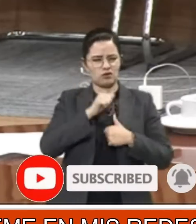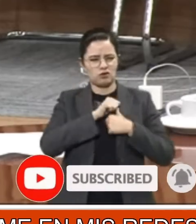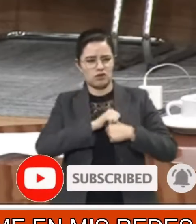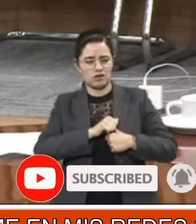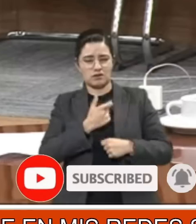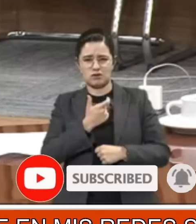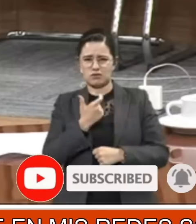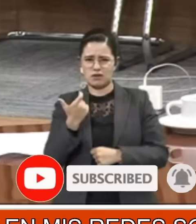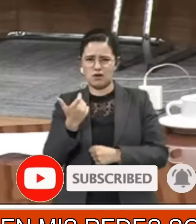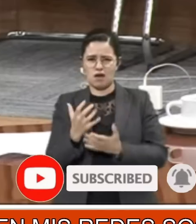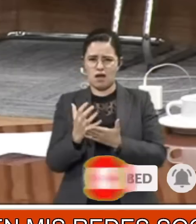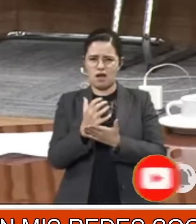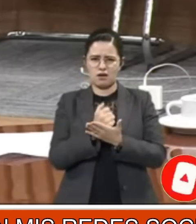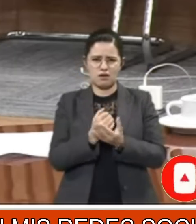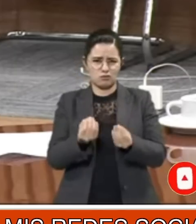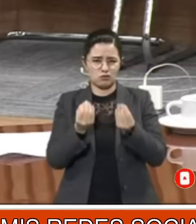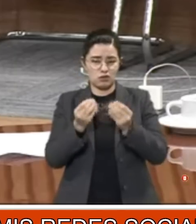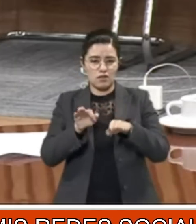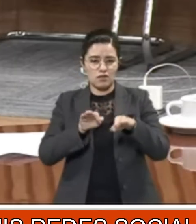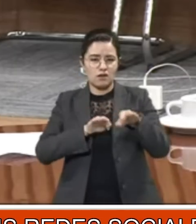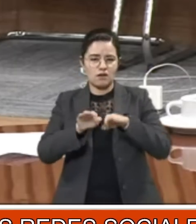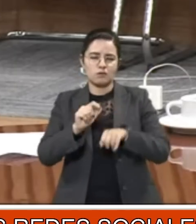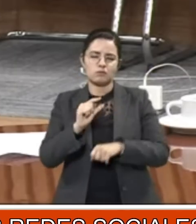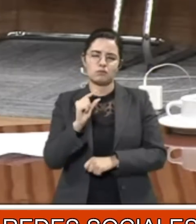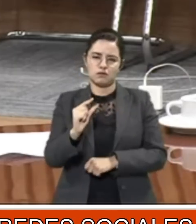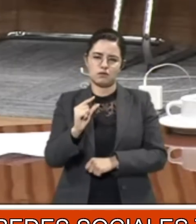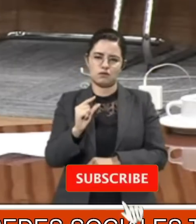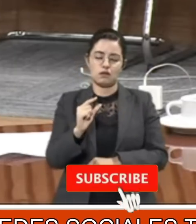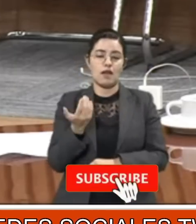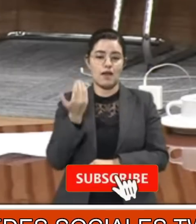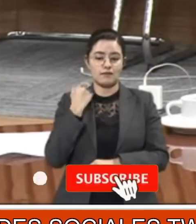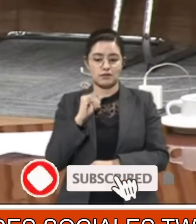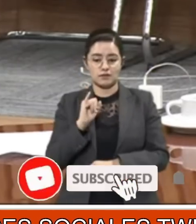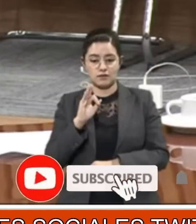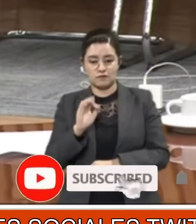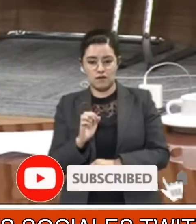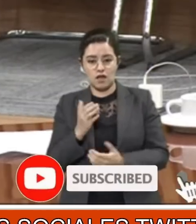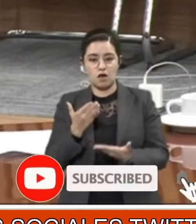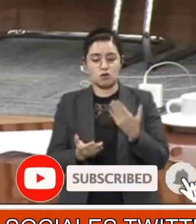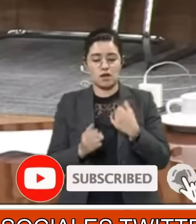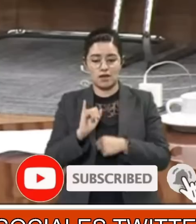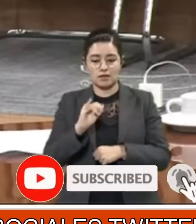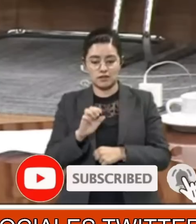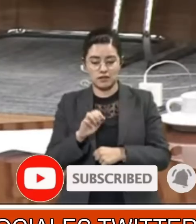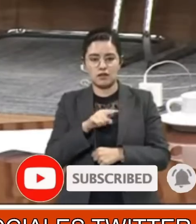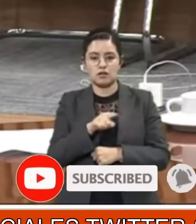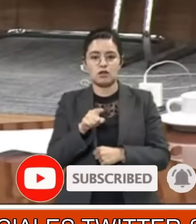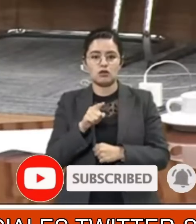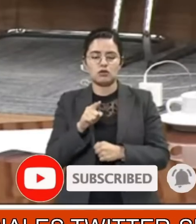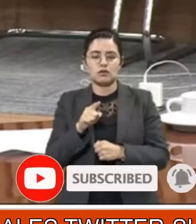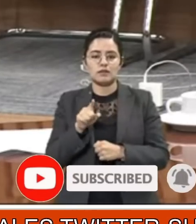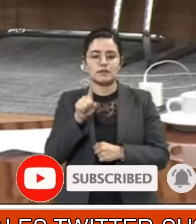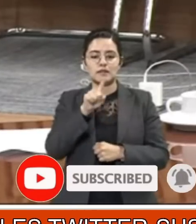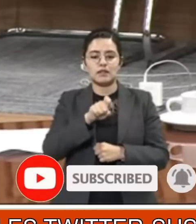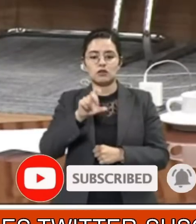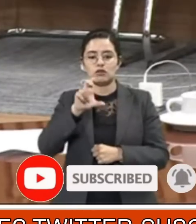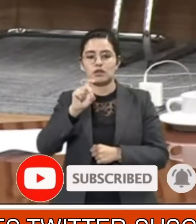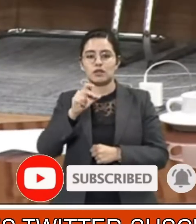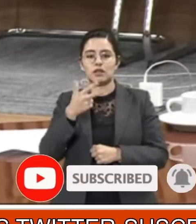a la gente del pueblo, es que por acción o instrucción, el INE no contó con criterios para la creación o